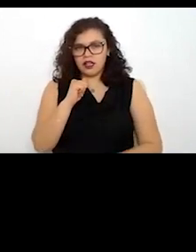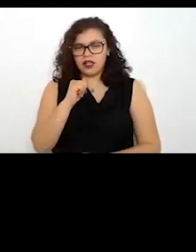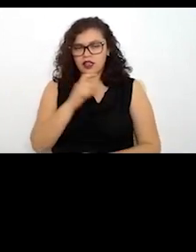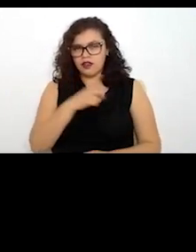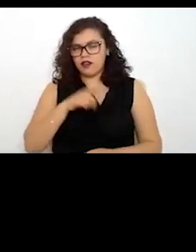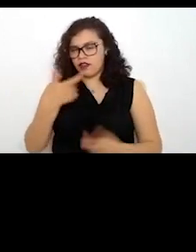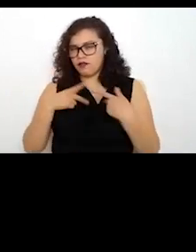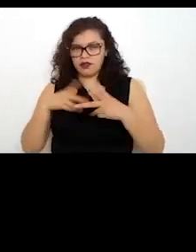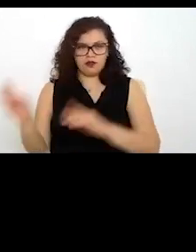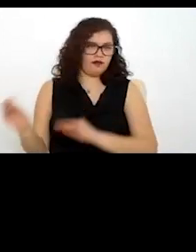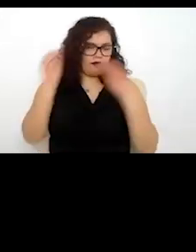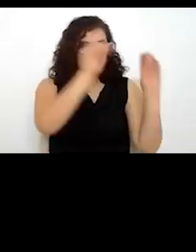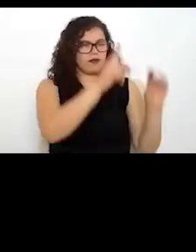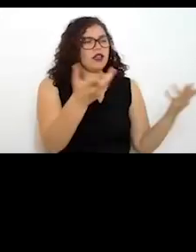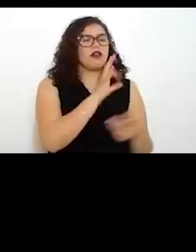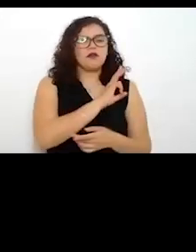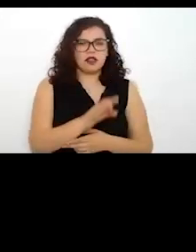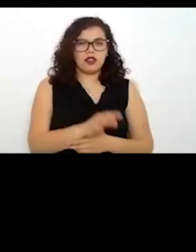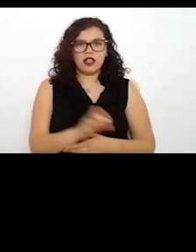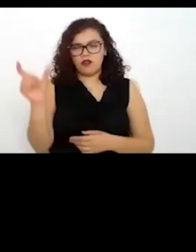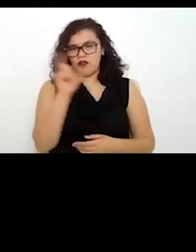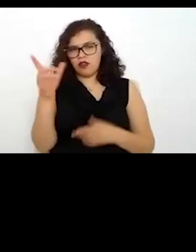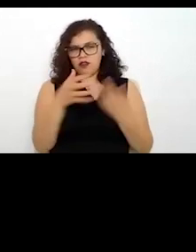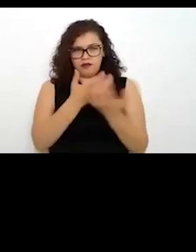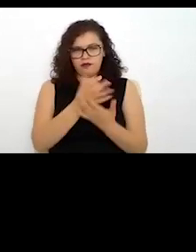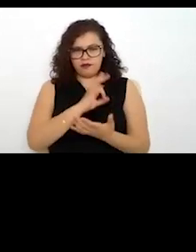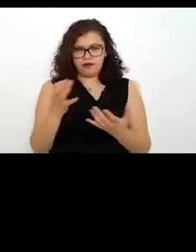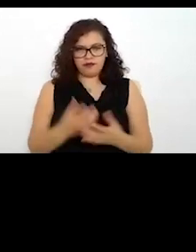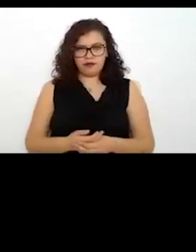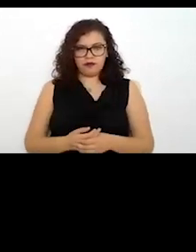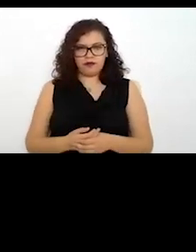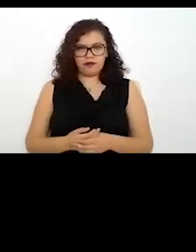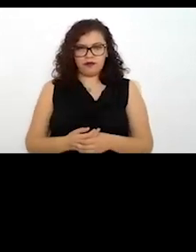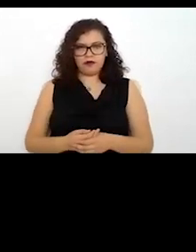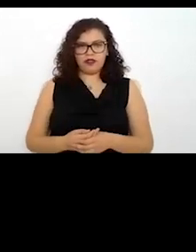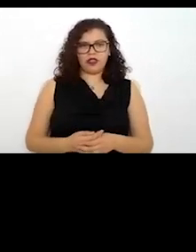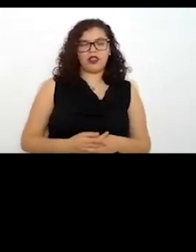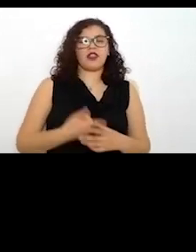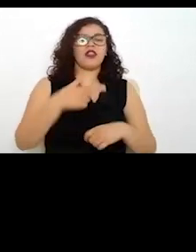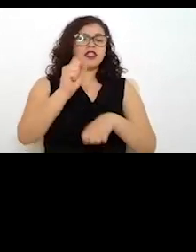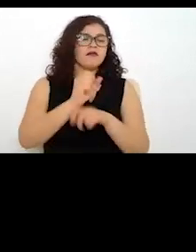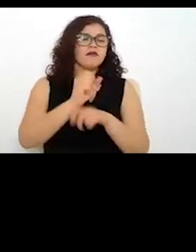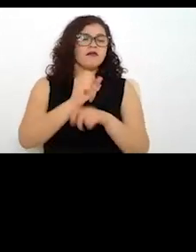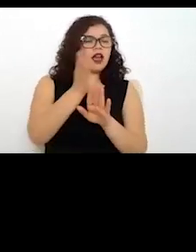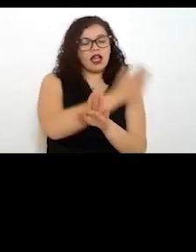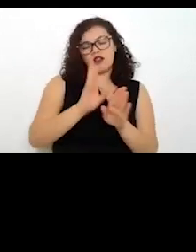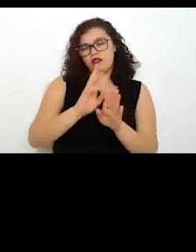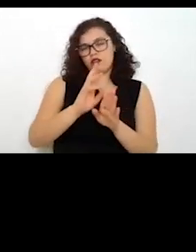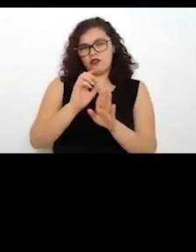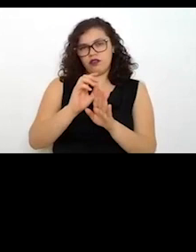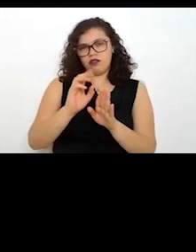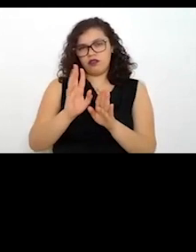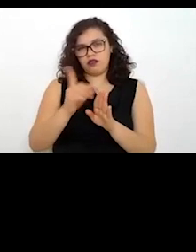otras actividades que sí pueda llevar a cabo. Cuando está tomando estos descansos, ya sea porque son las semanas anteriores o posteriores al parto, ningún tipo de